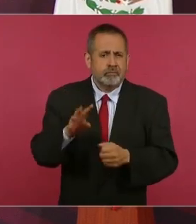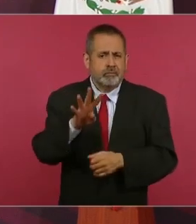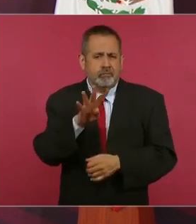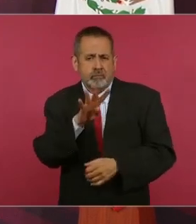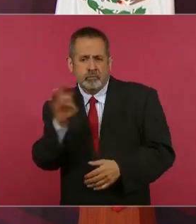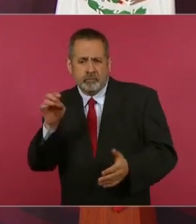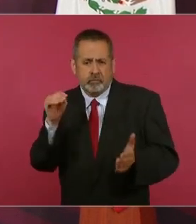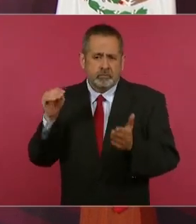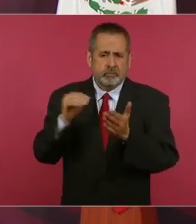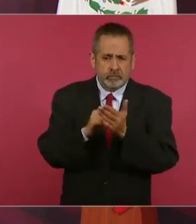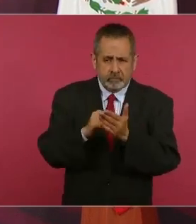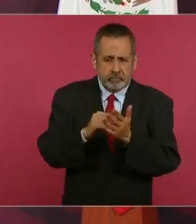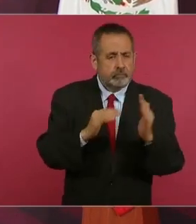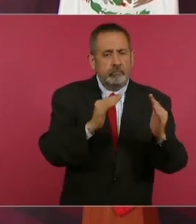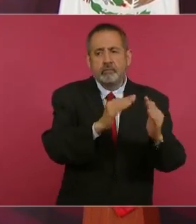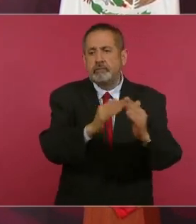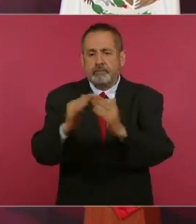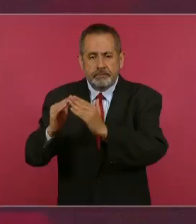400,000 hogares.